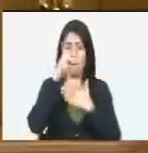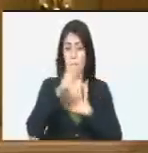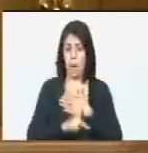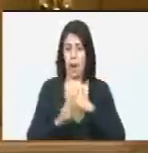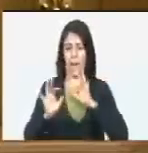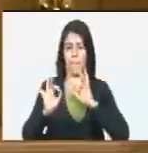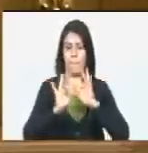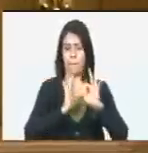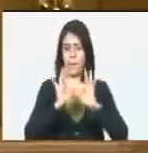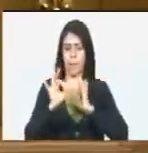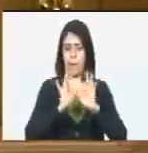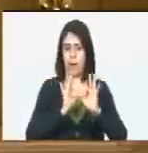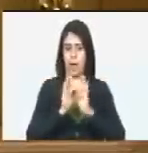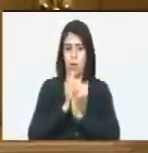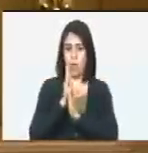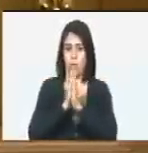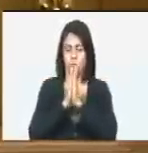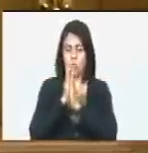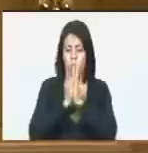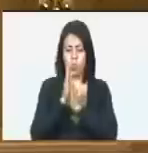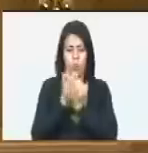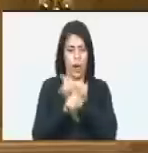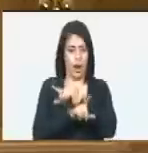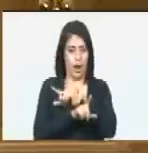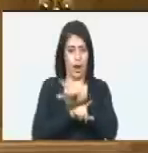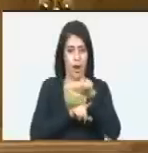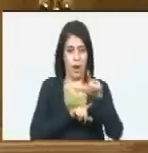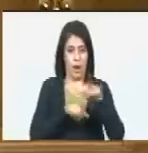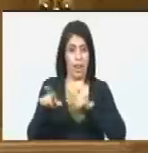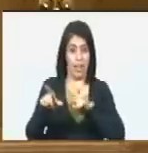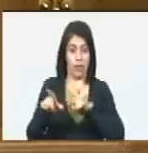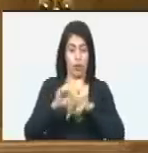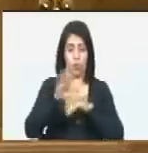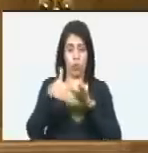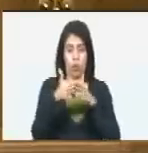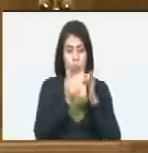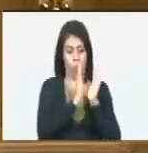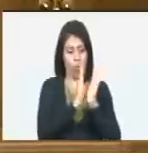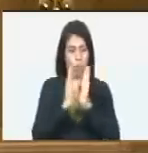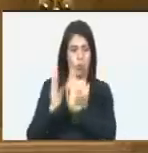plan bien organizado, bien estructurado.